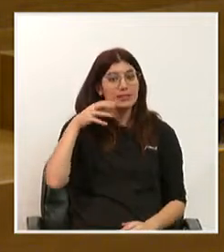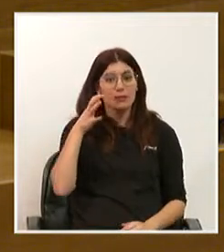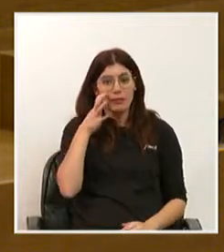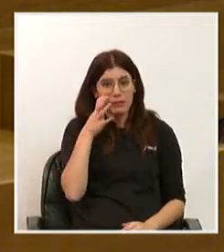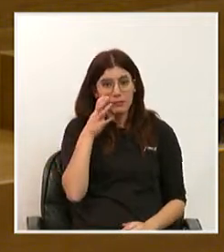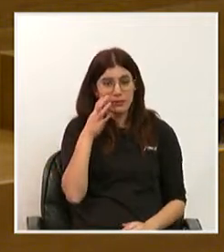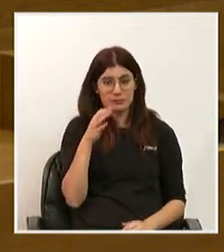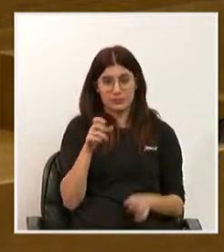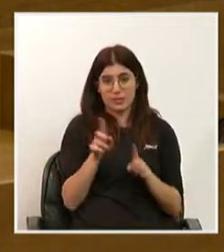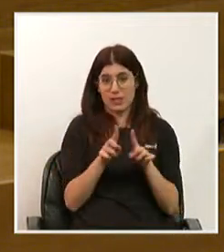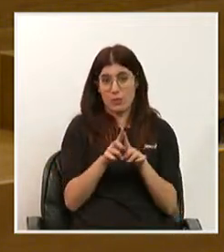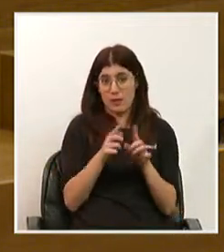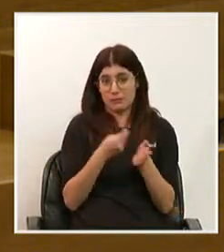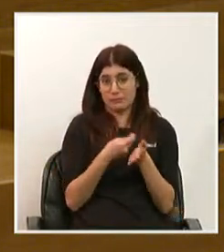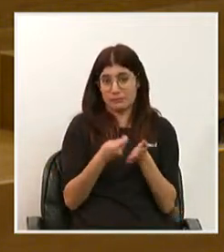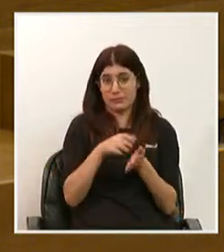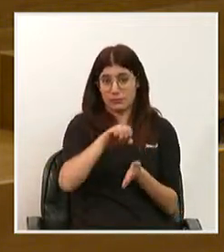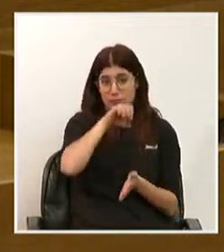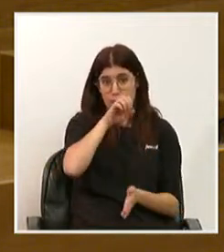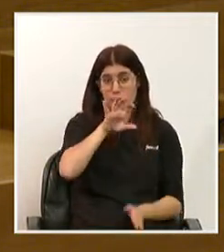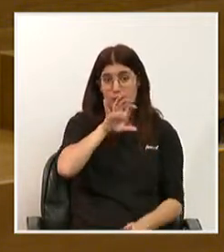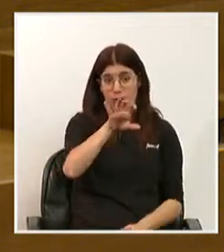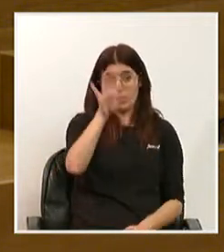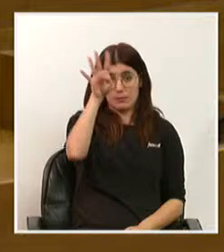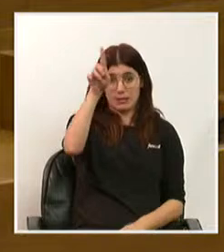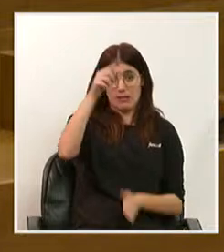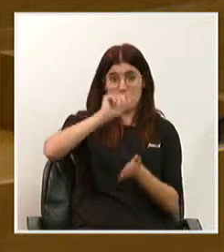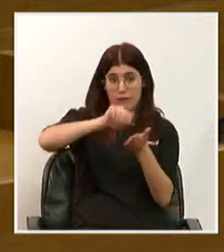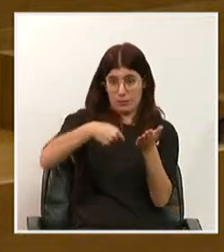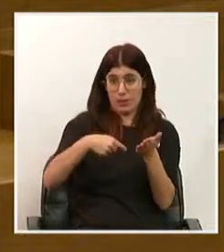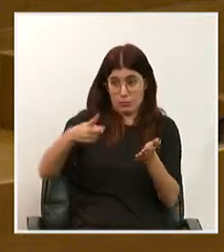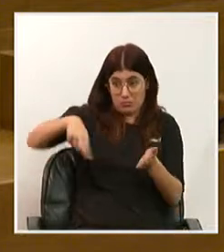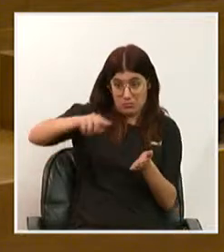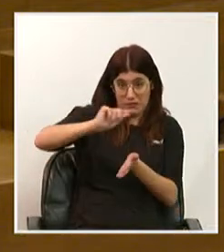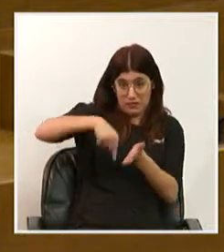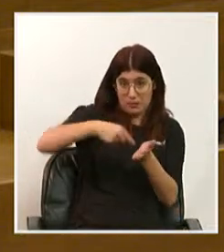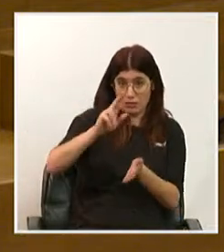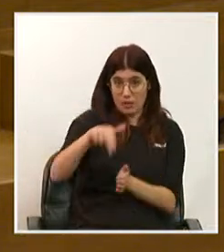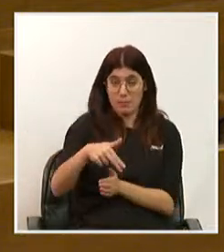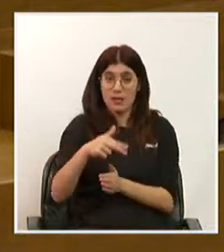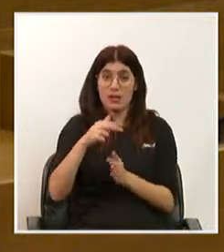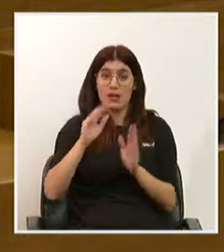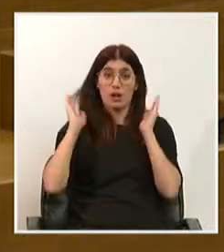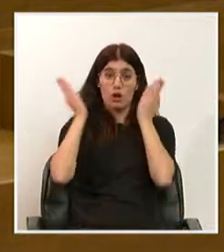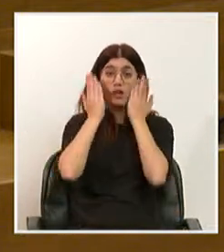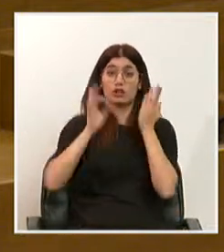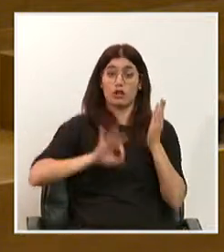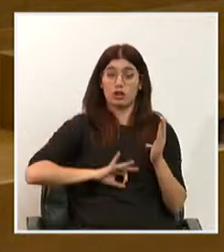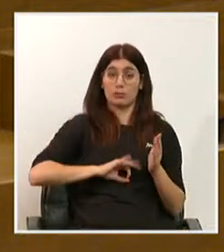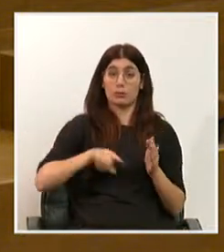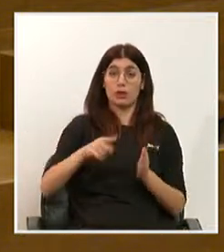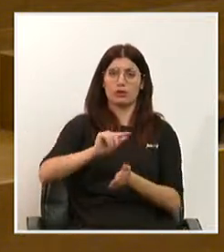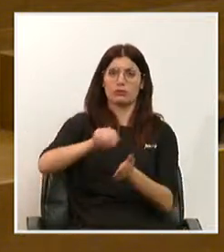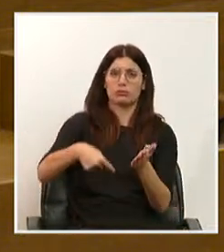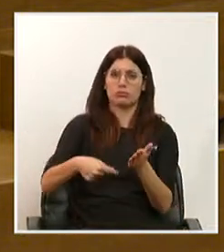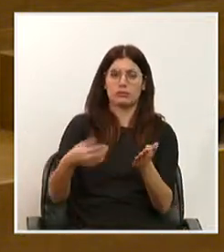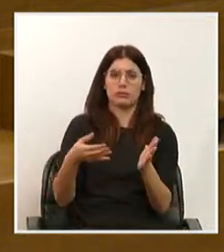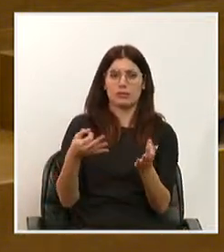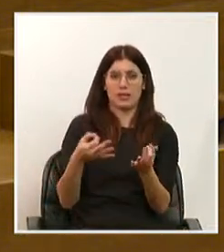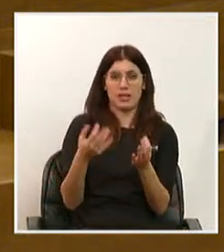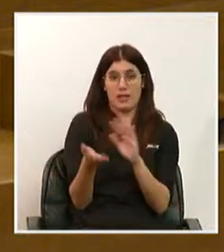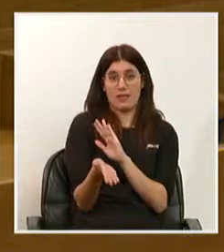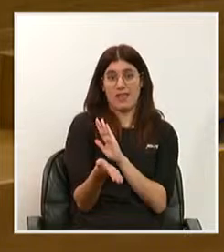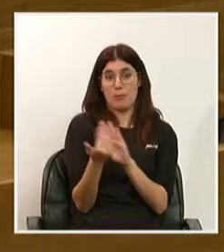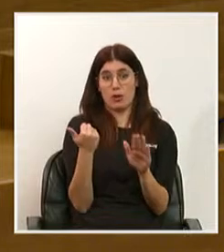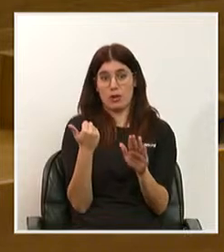sirviente del nacionalismo Catalán firmó ustedes firmaron en el congreso de los diputados la demolición